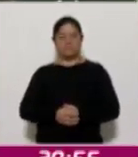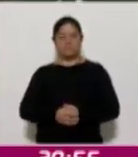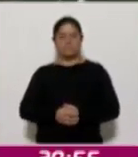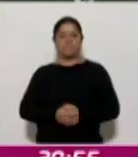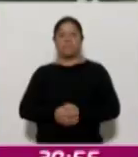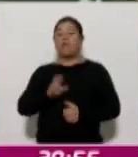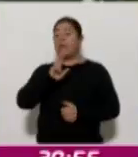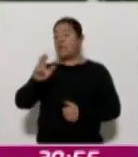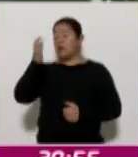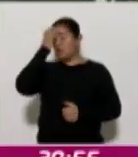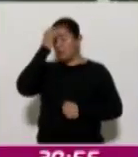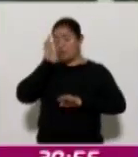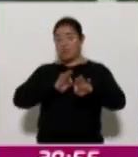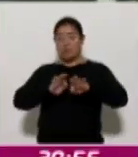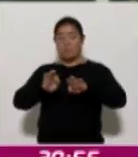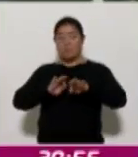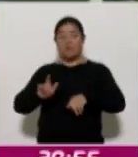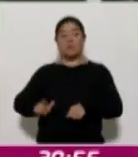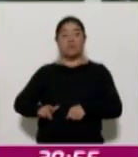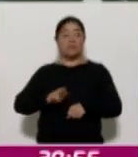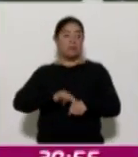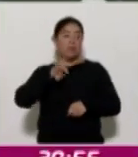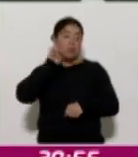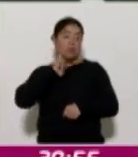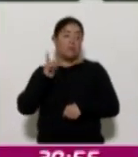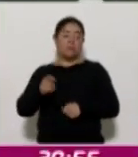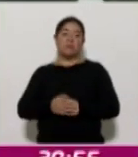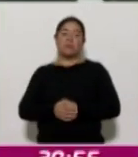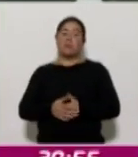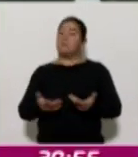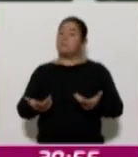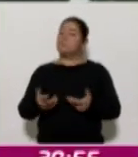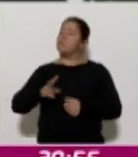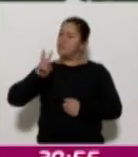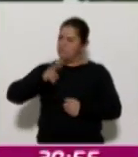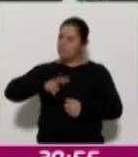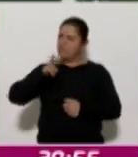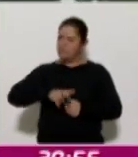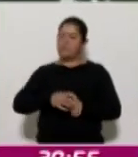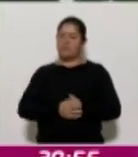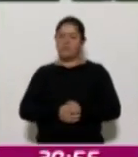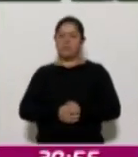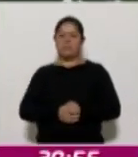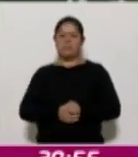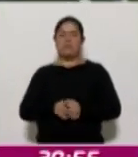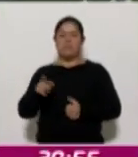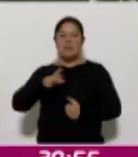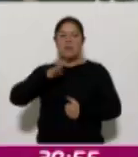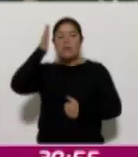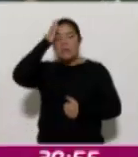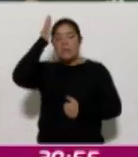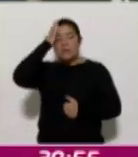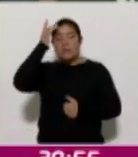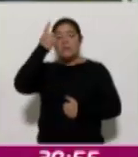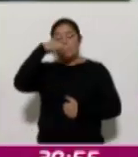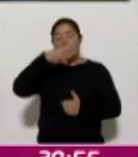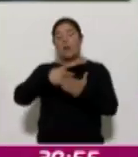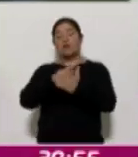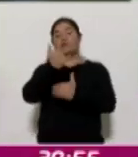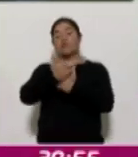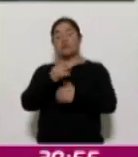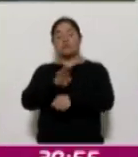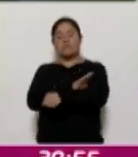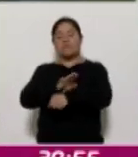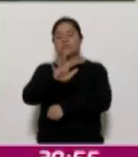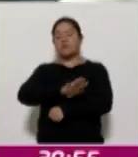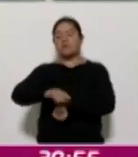Quiero reconocer el trabajo que viene haciendo la gobernadora, porque ciertamente ha sido líder en impulsar proyectos que